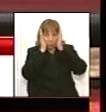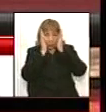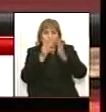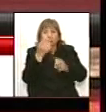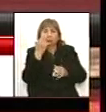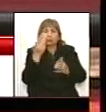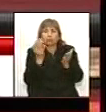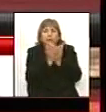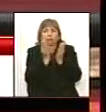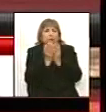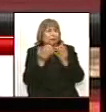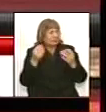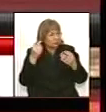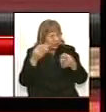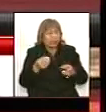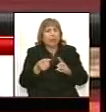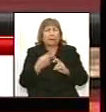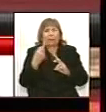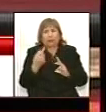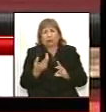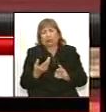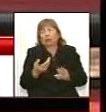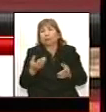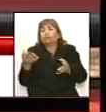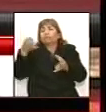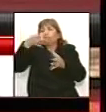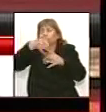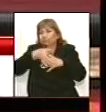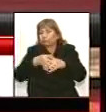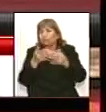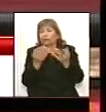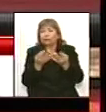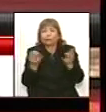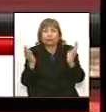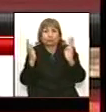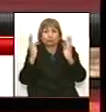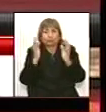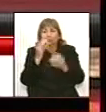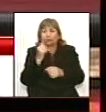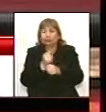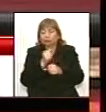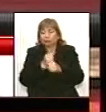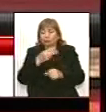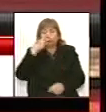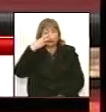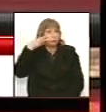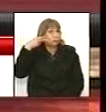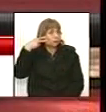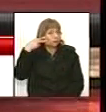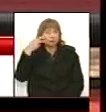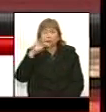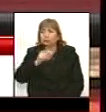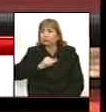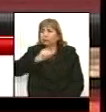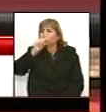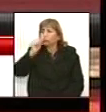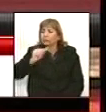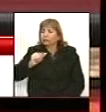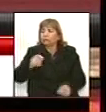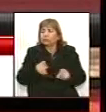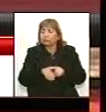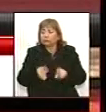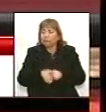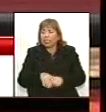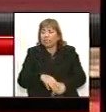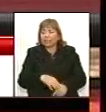de Educación. Tiene que ser una prioridad también incorporar la infraestructura educativa en el caso de la Amazonía y del Ande, en donde los estudiantes